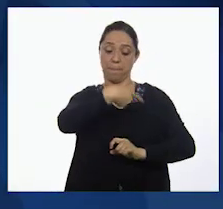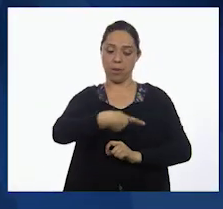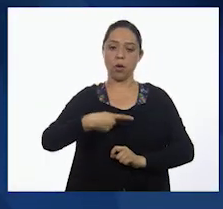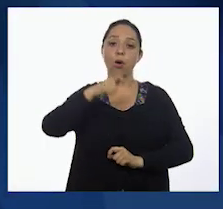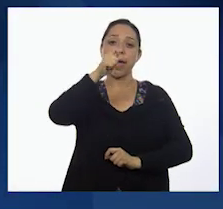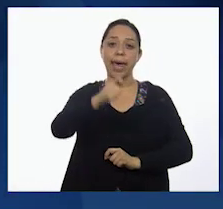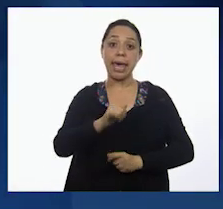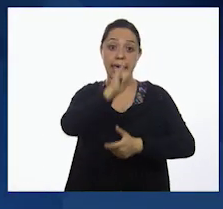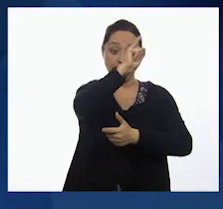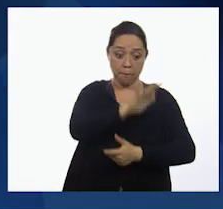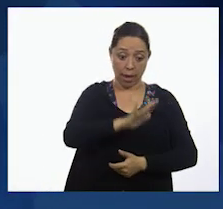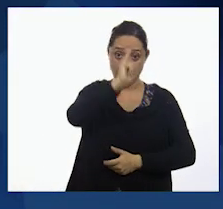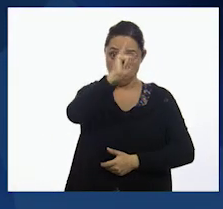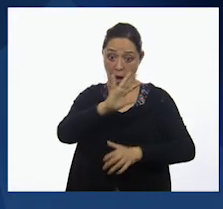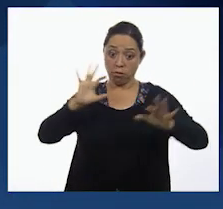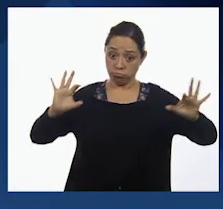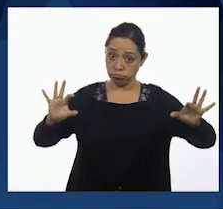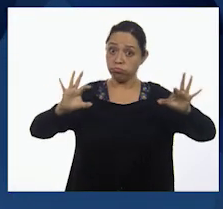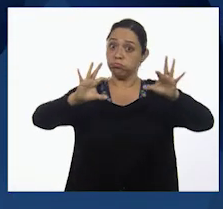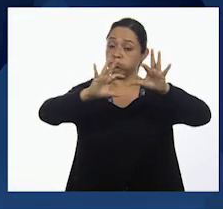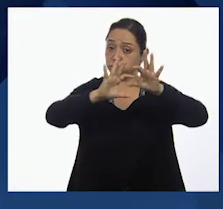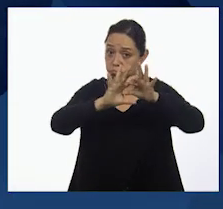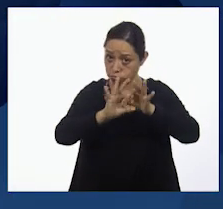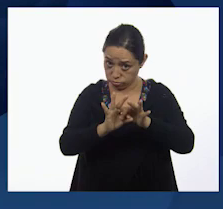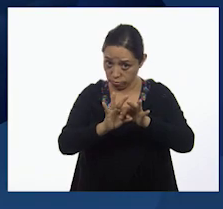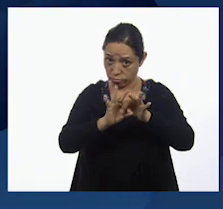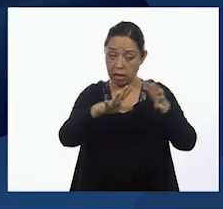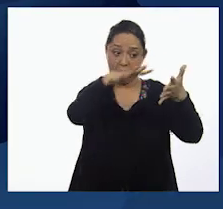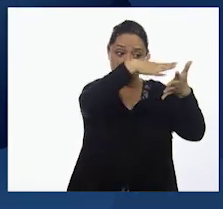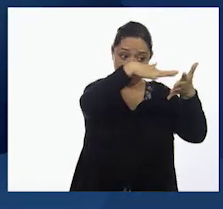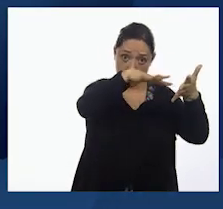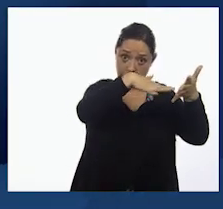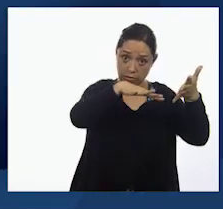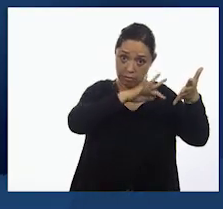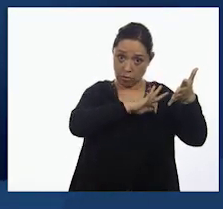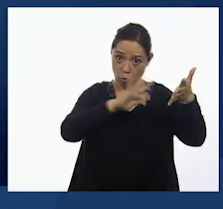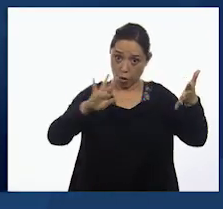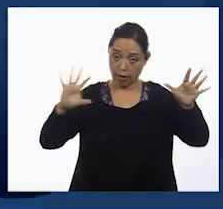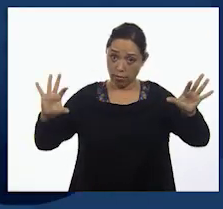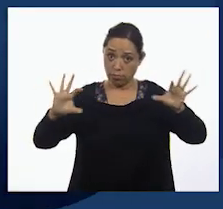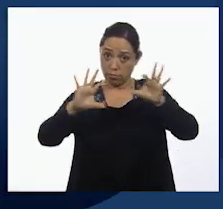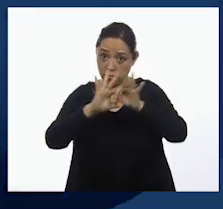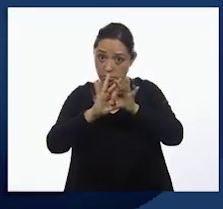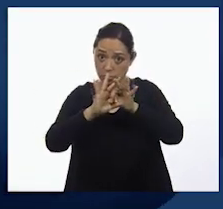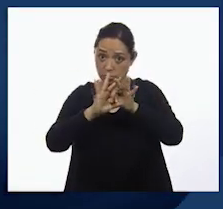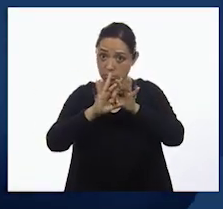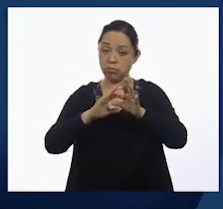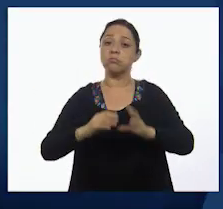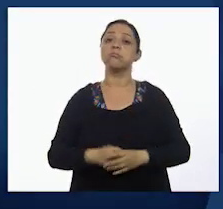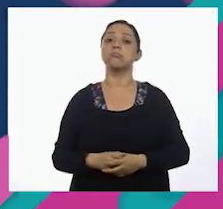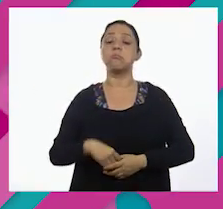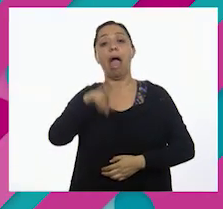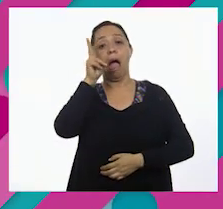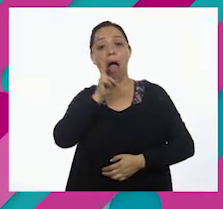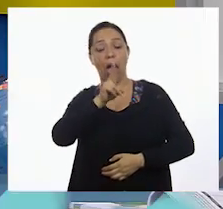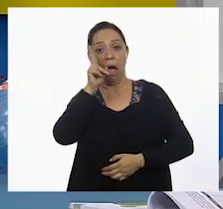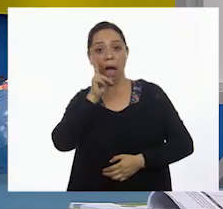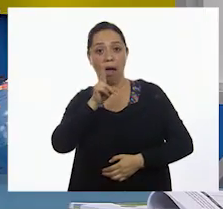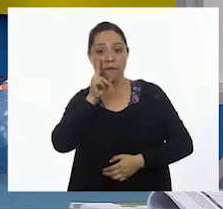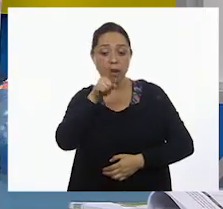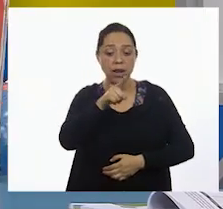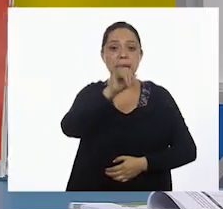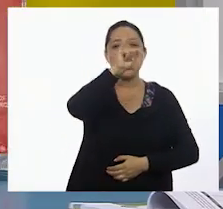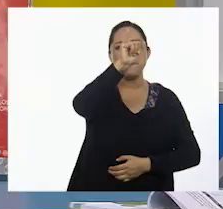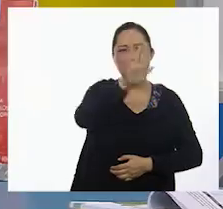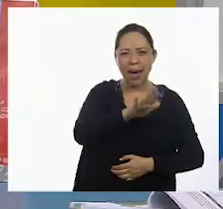¿las imágenes son pertinentes y complementan lo expuesto en el texto? Pues aquí podemos ver, vamos a empezar, está una